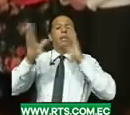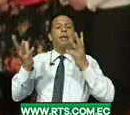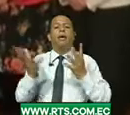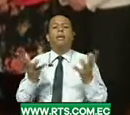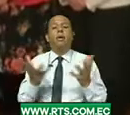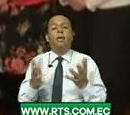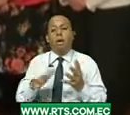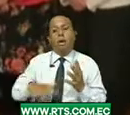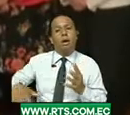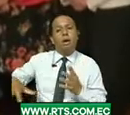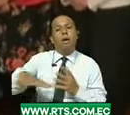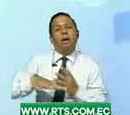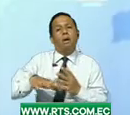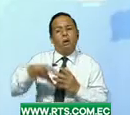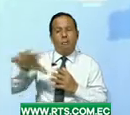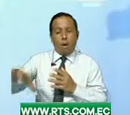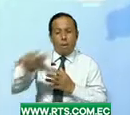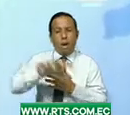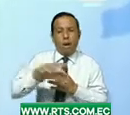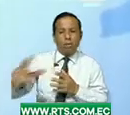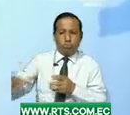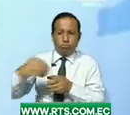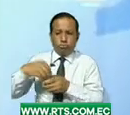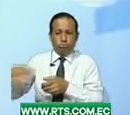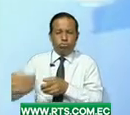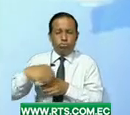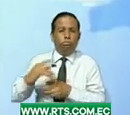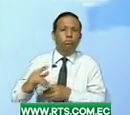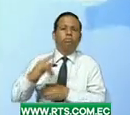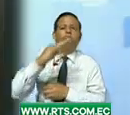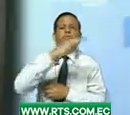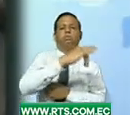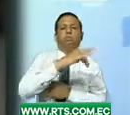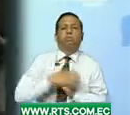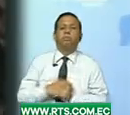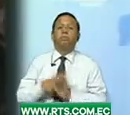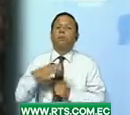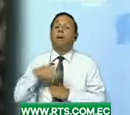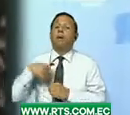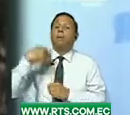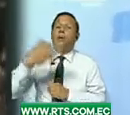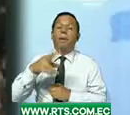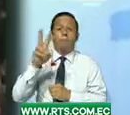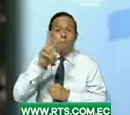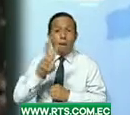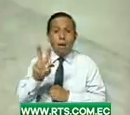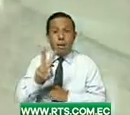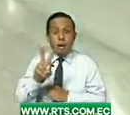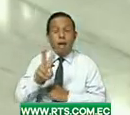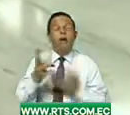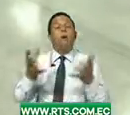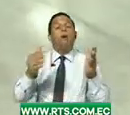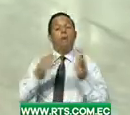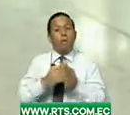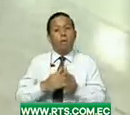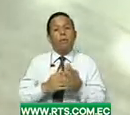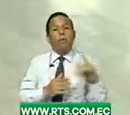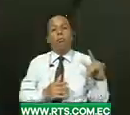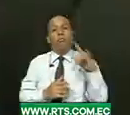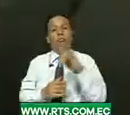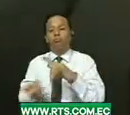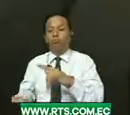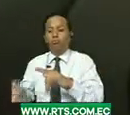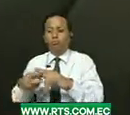en Eslovaquia y en Hungría. Según el canciller, para este viernes saldrá un nuevo avión humanitario con 350 cupos para traer a